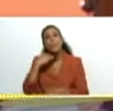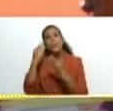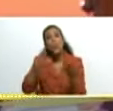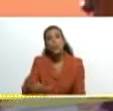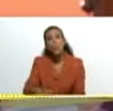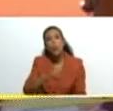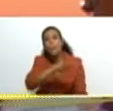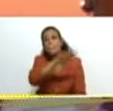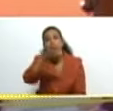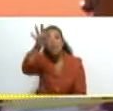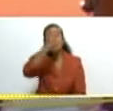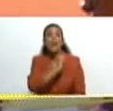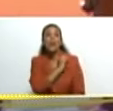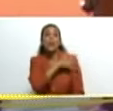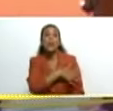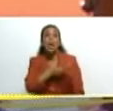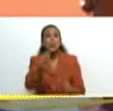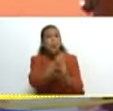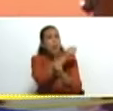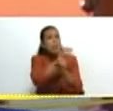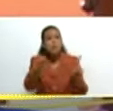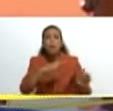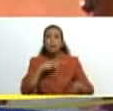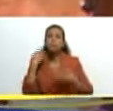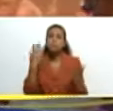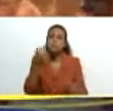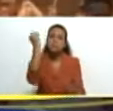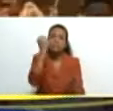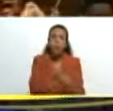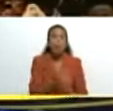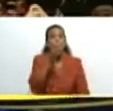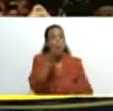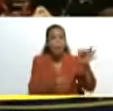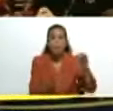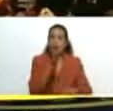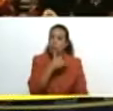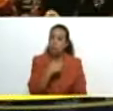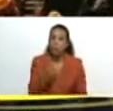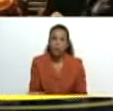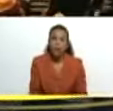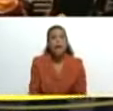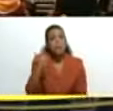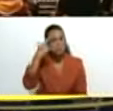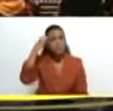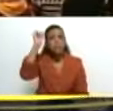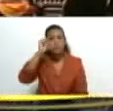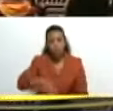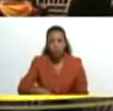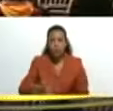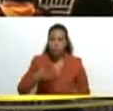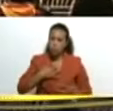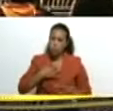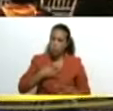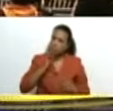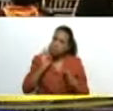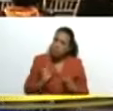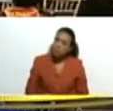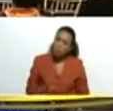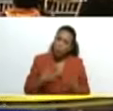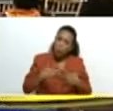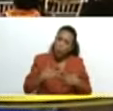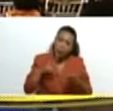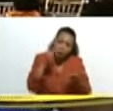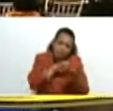una colina de Palestina, torturado y asesinado. Así lo creo, en la profundidad de mi